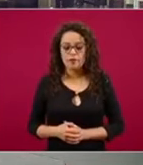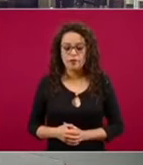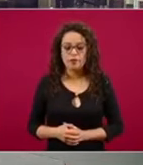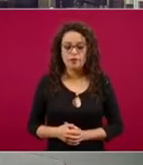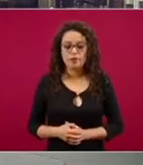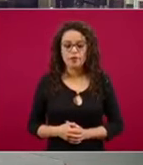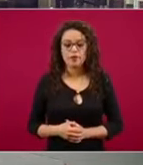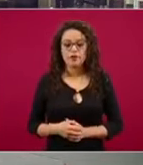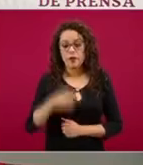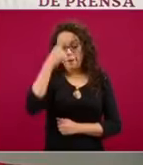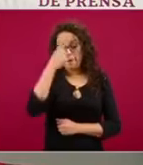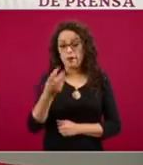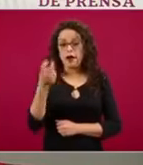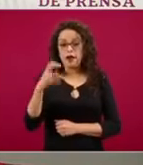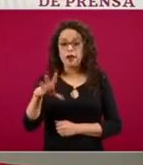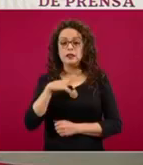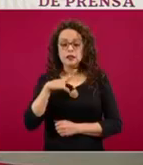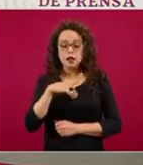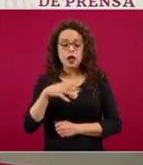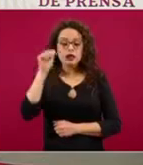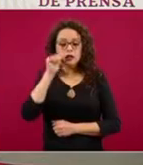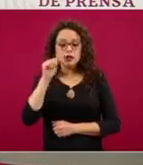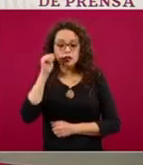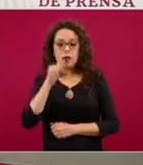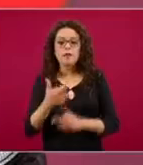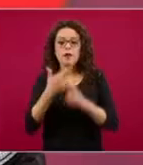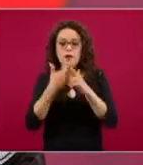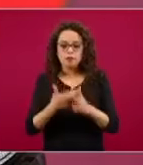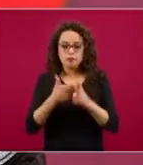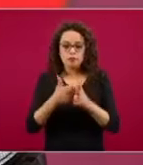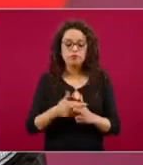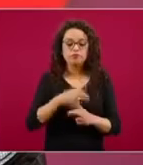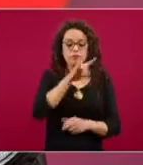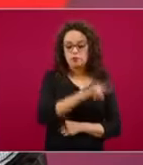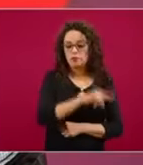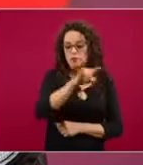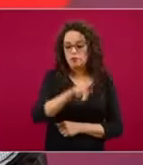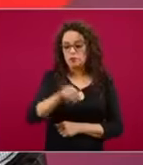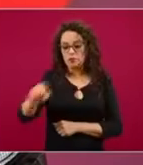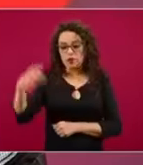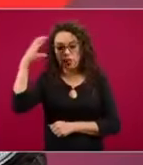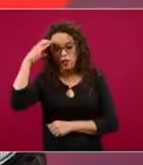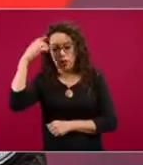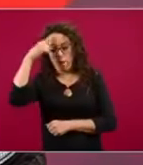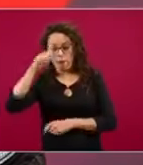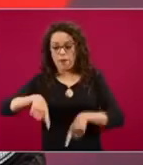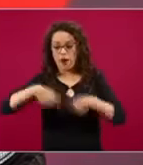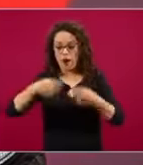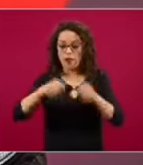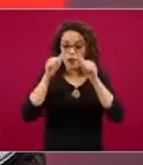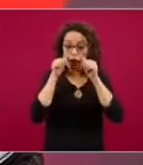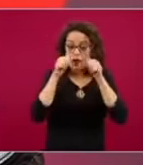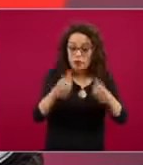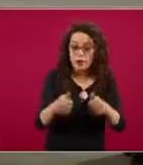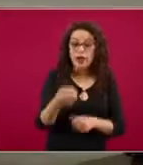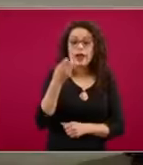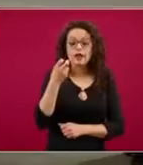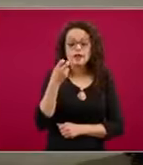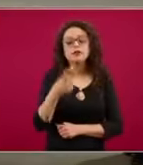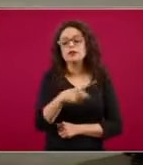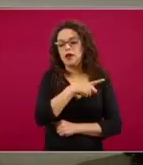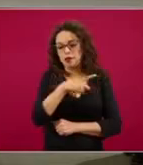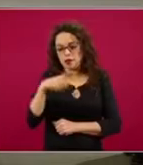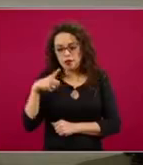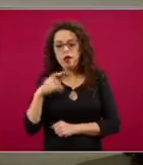siempre disponible, por ejemplo, una cama de hospital con todo lo que se necesita para atender, pues es una actividad que en su momento debe y va a